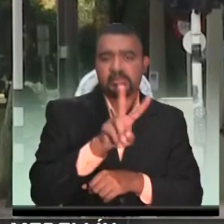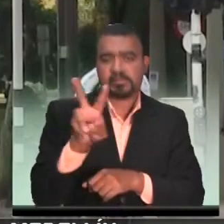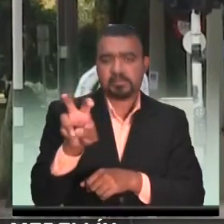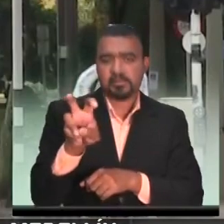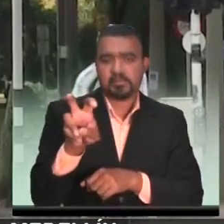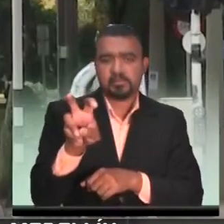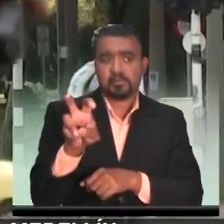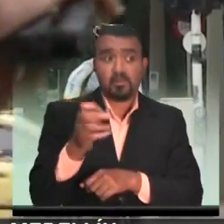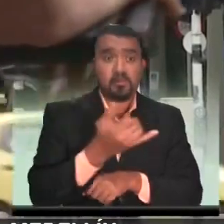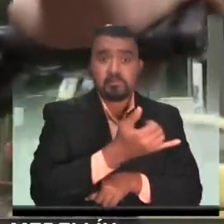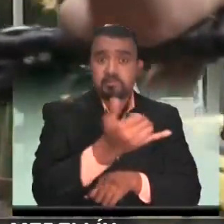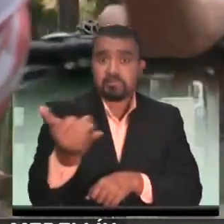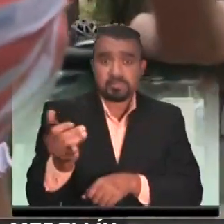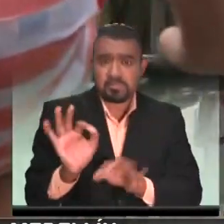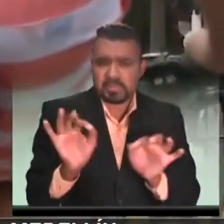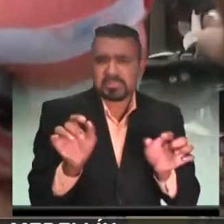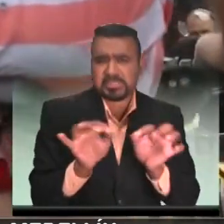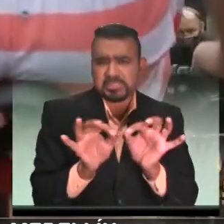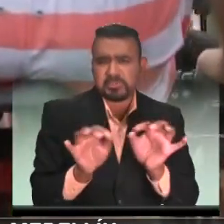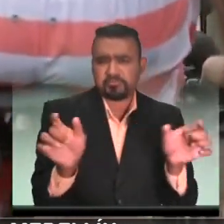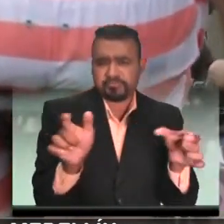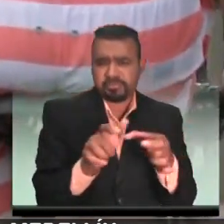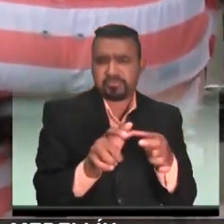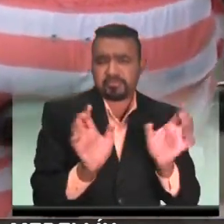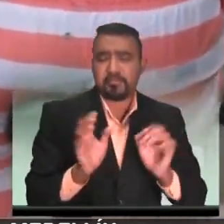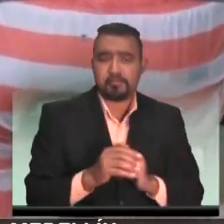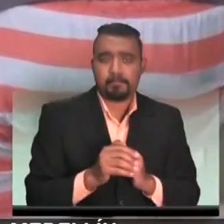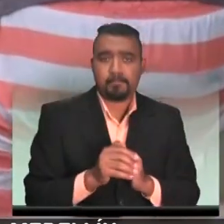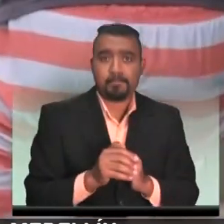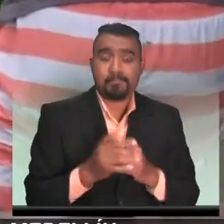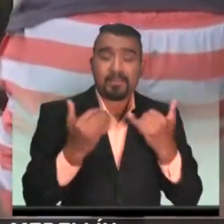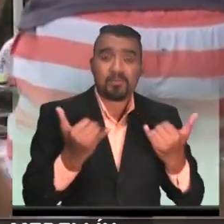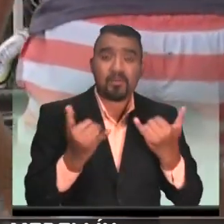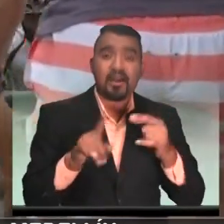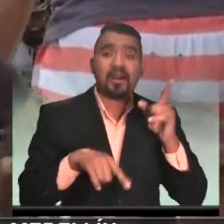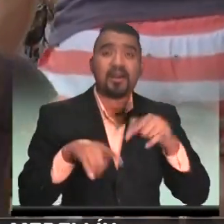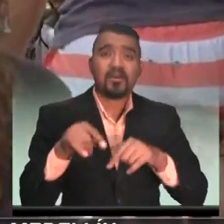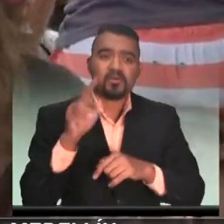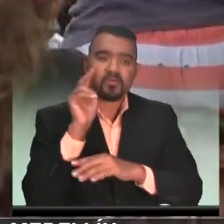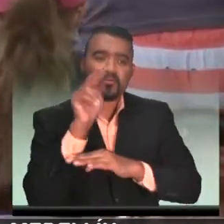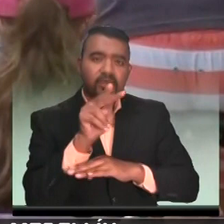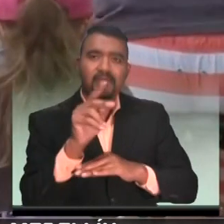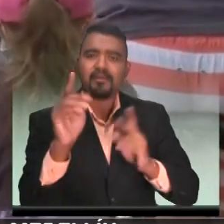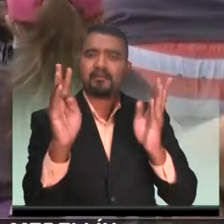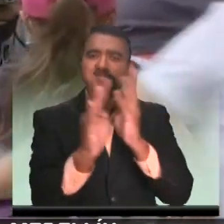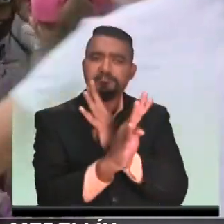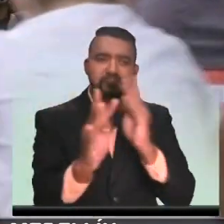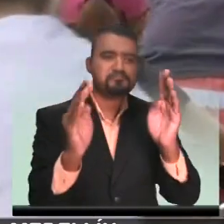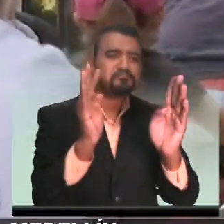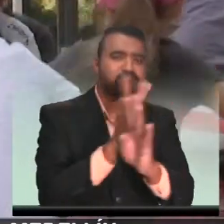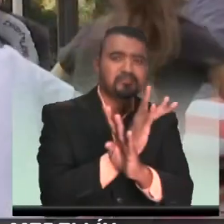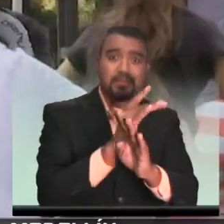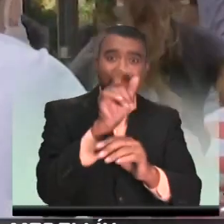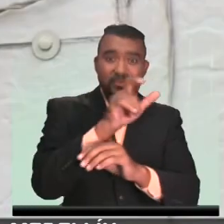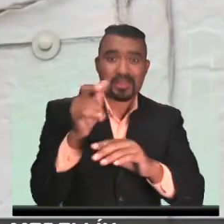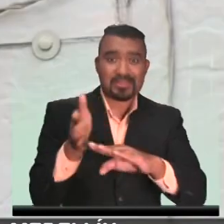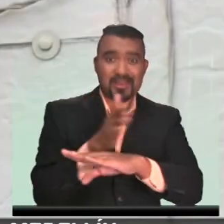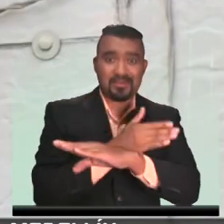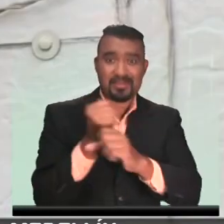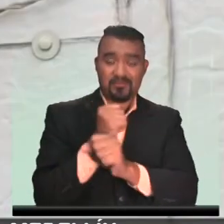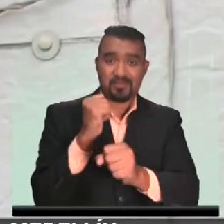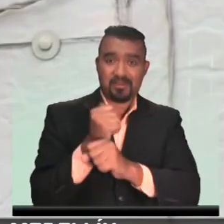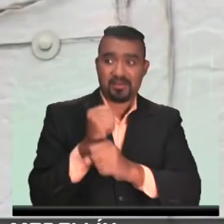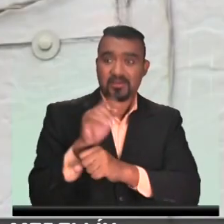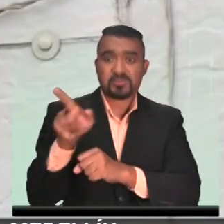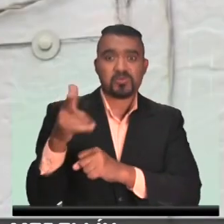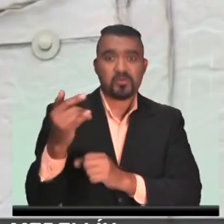positivos de coronavirus en la ciudad por eso temen que la indisciplina detectada en algunos de los trabajadores de hidroituango hospedados en los